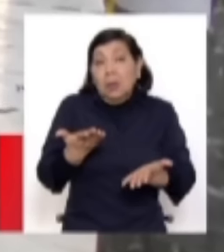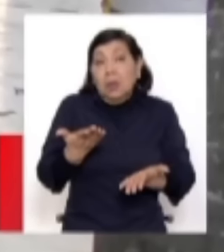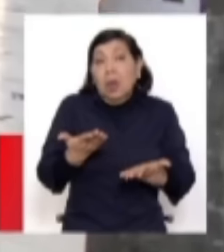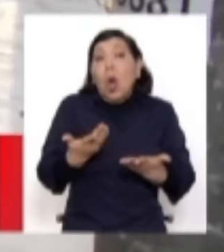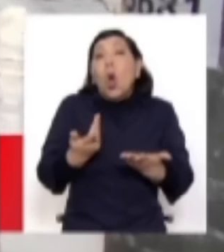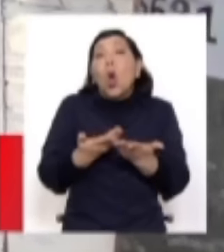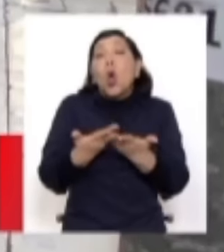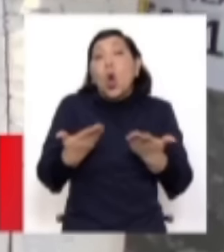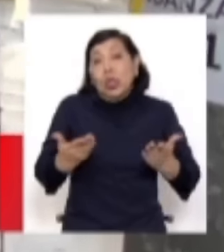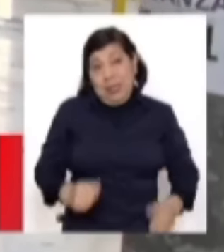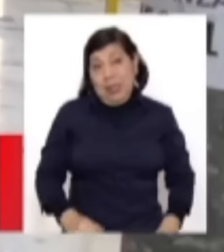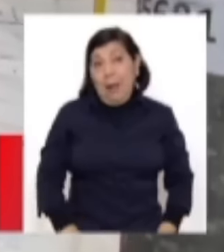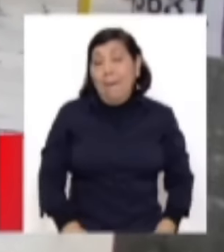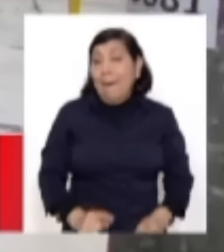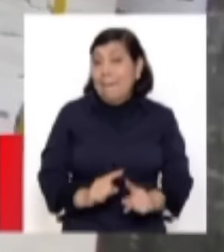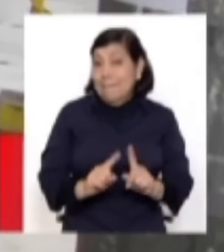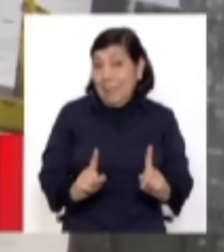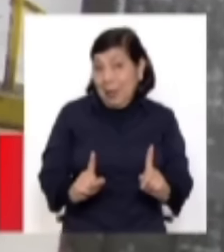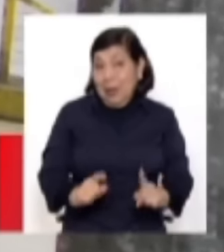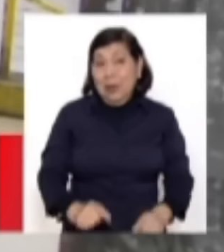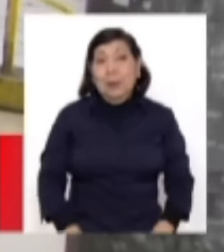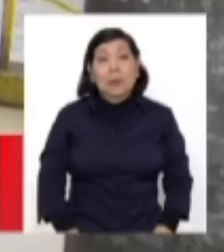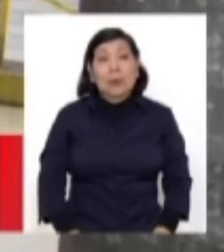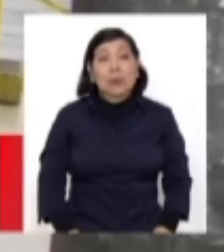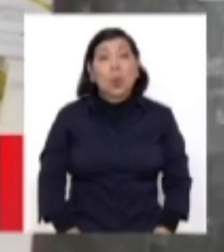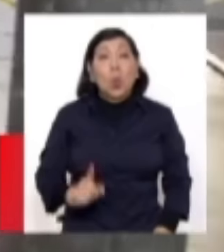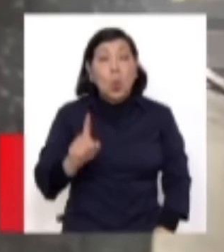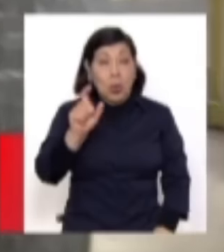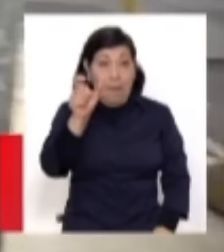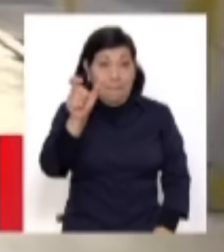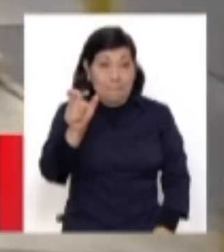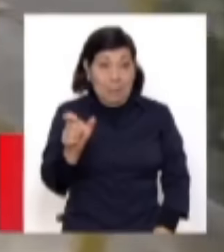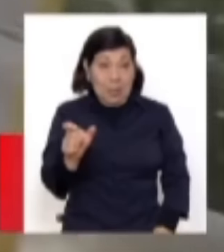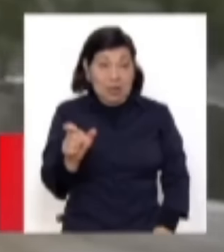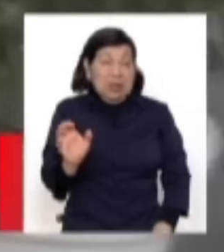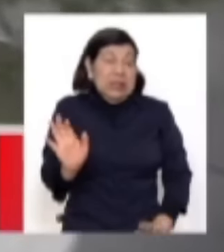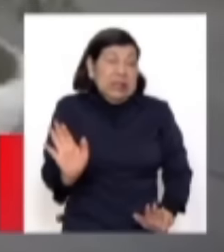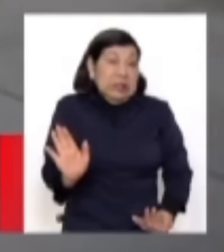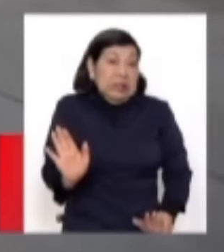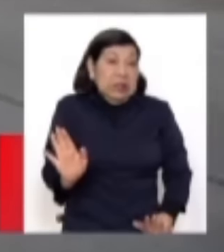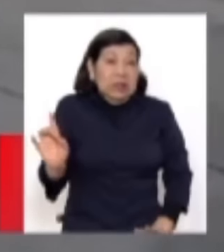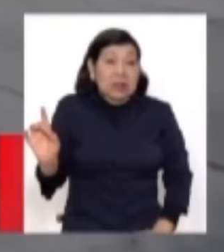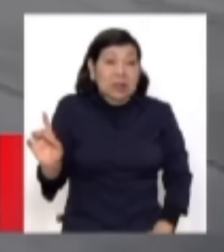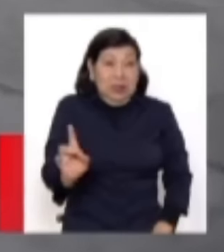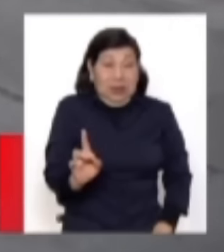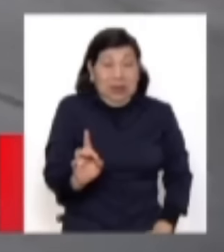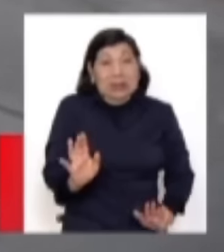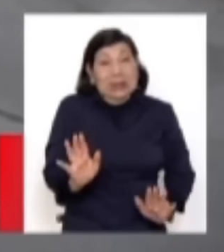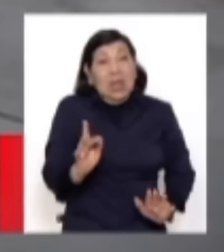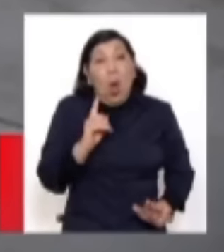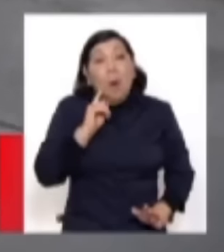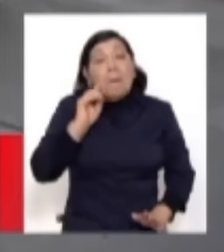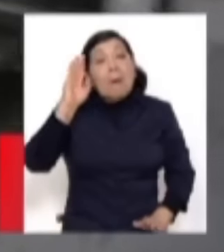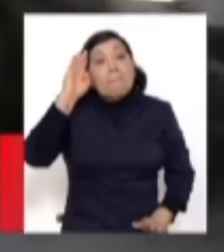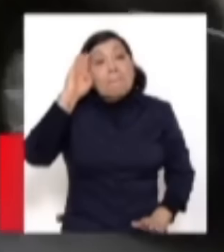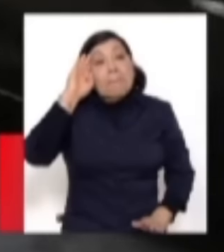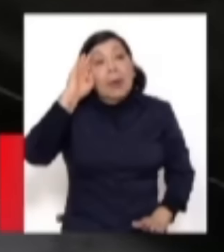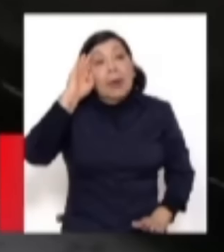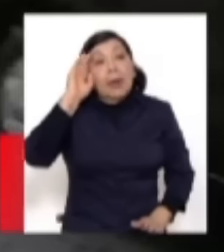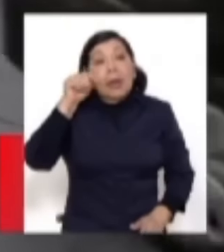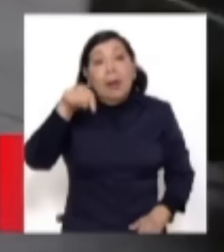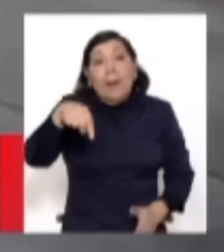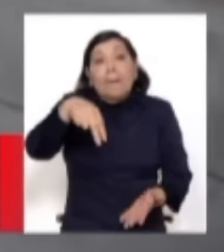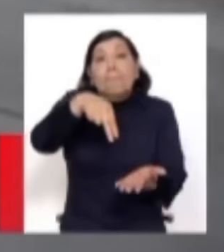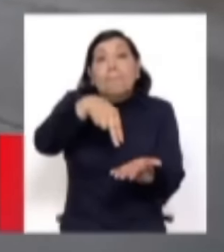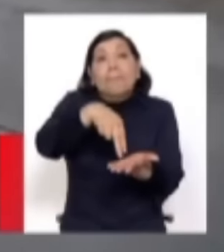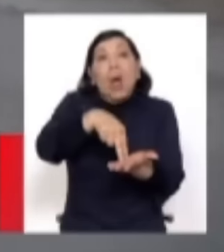algunos accesorios. Pero previo a eso, una persona, un presunto intermediario de este supuesto policía, estaba aquí